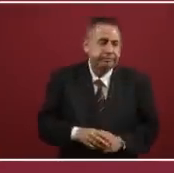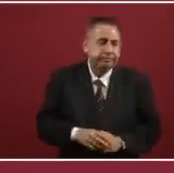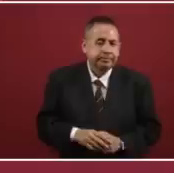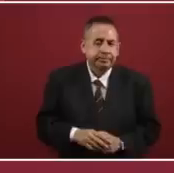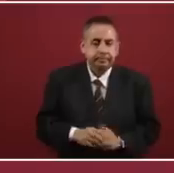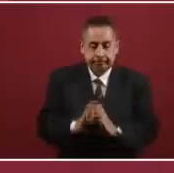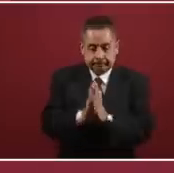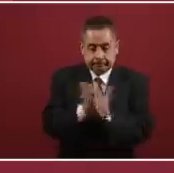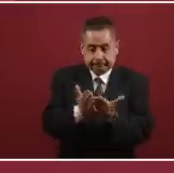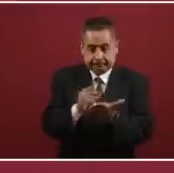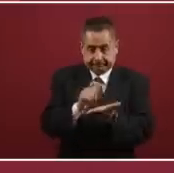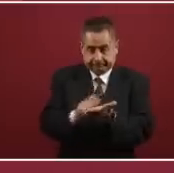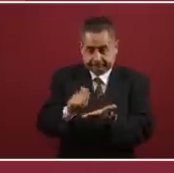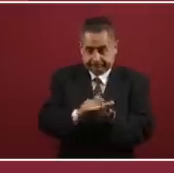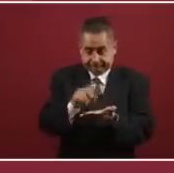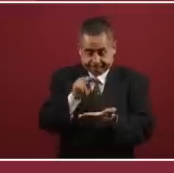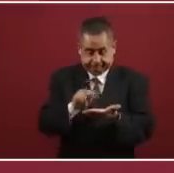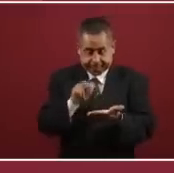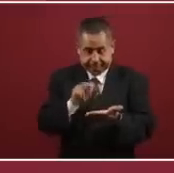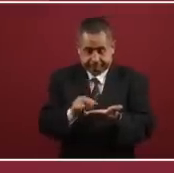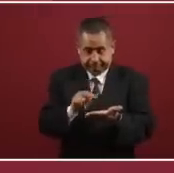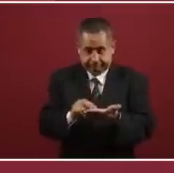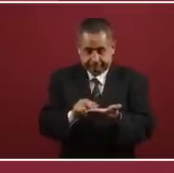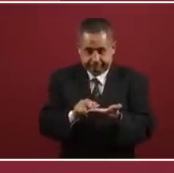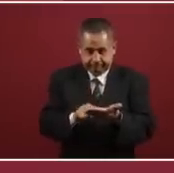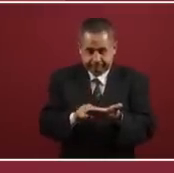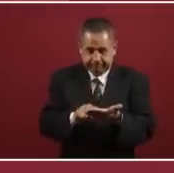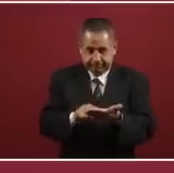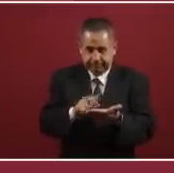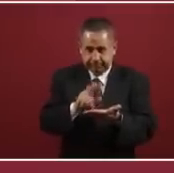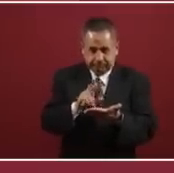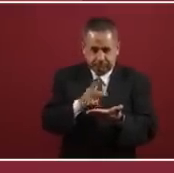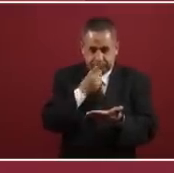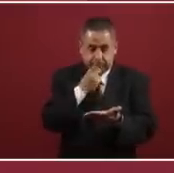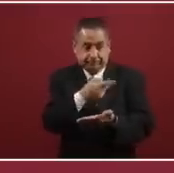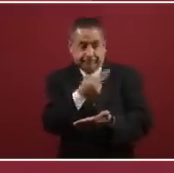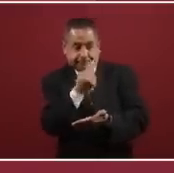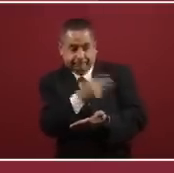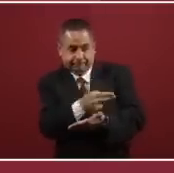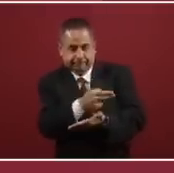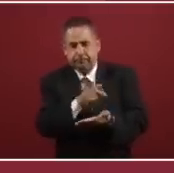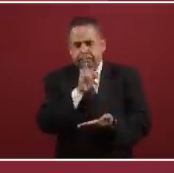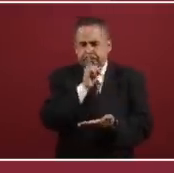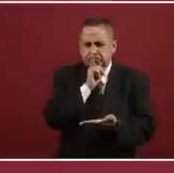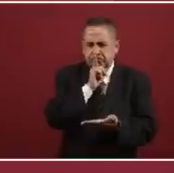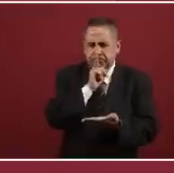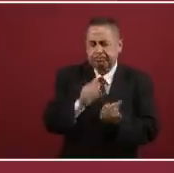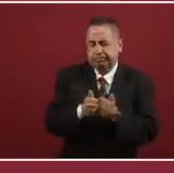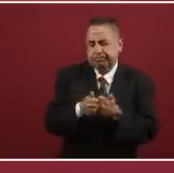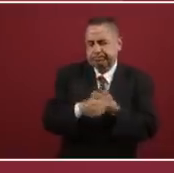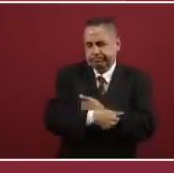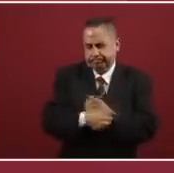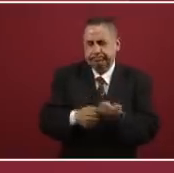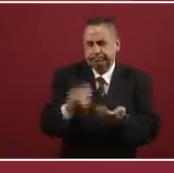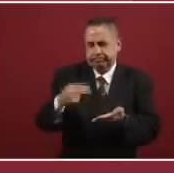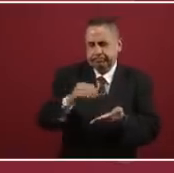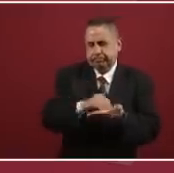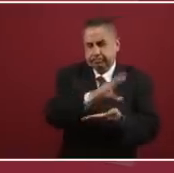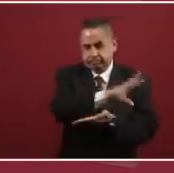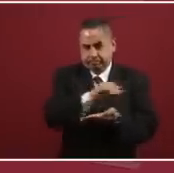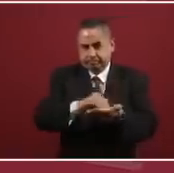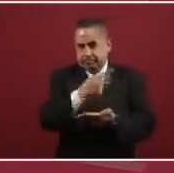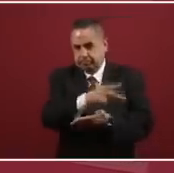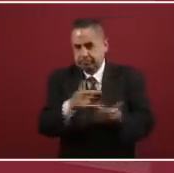el libro tiene, sin decirlo, como personaje principal a Joaquín Hernández Galicia. Y ahí vienen